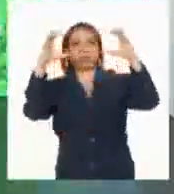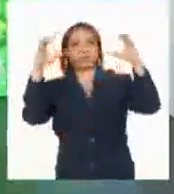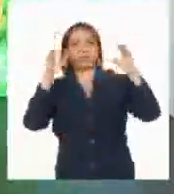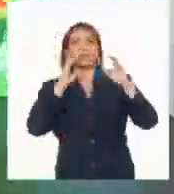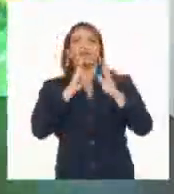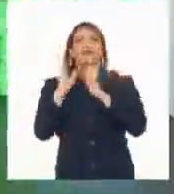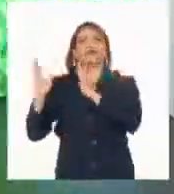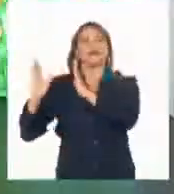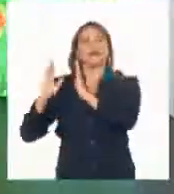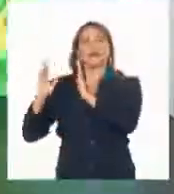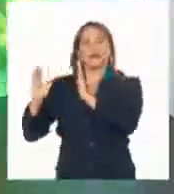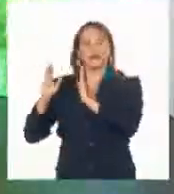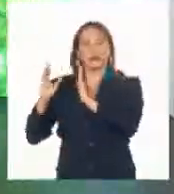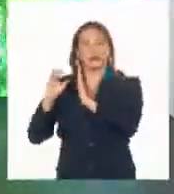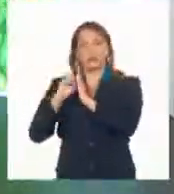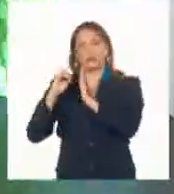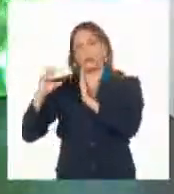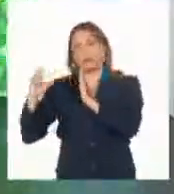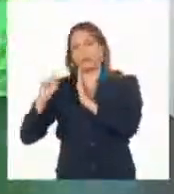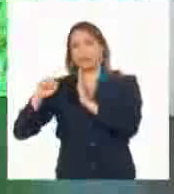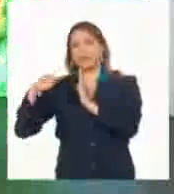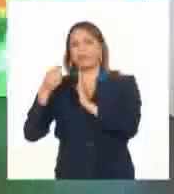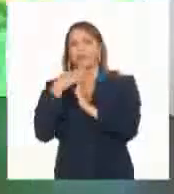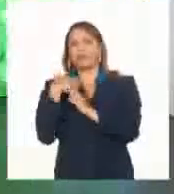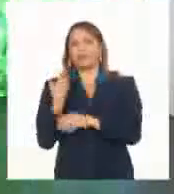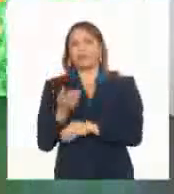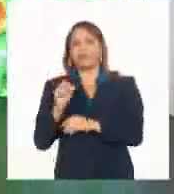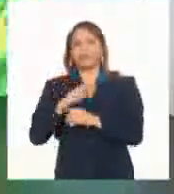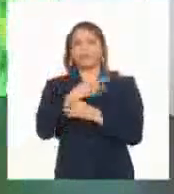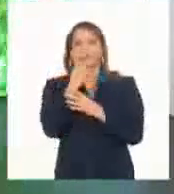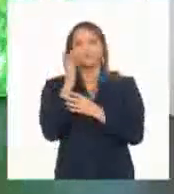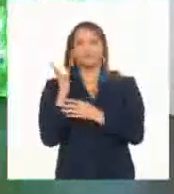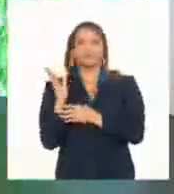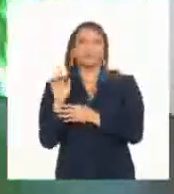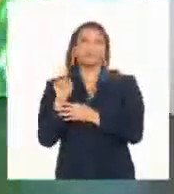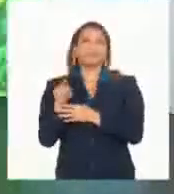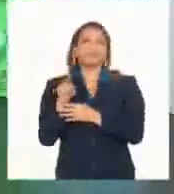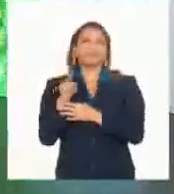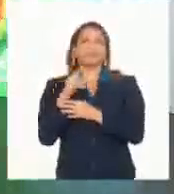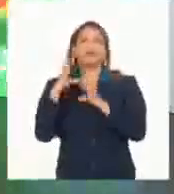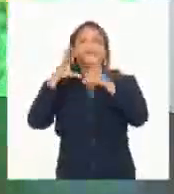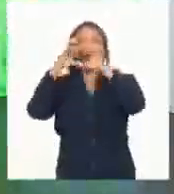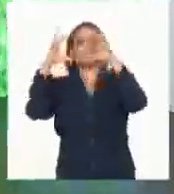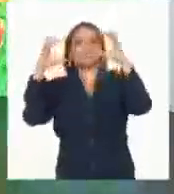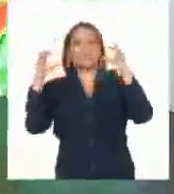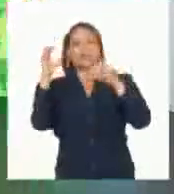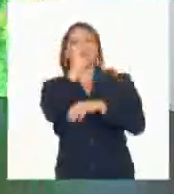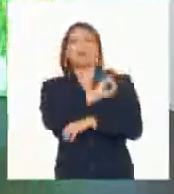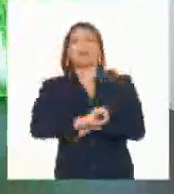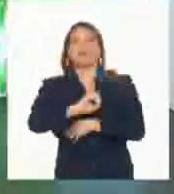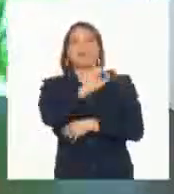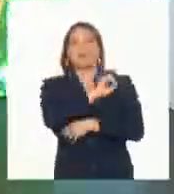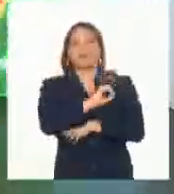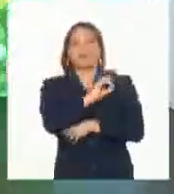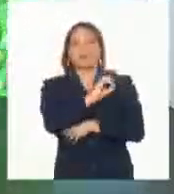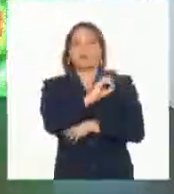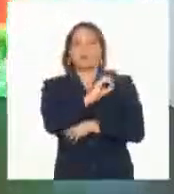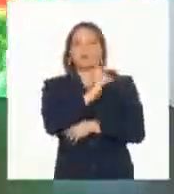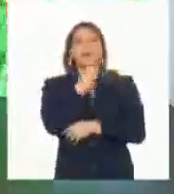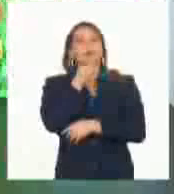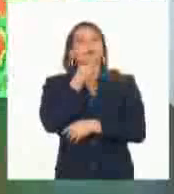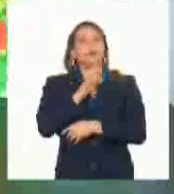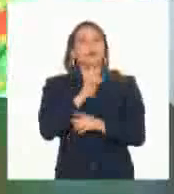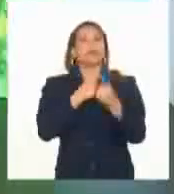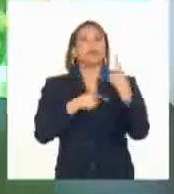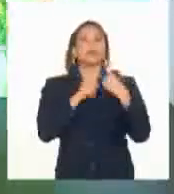por eso se pronostica para mañana un amanecer con predominio de nublados en el oriente de nuestro país. Son posibles